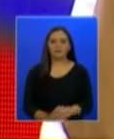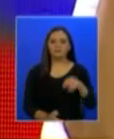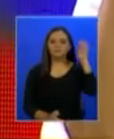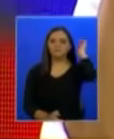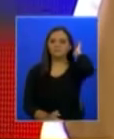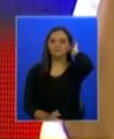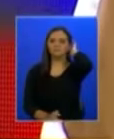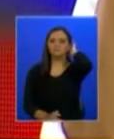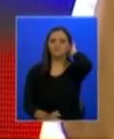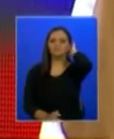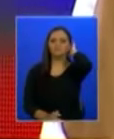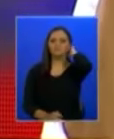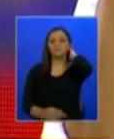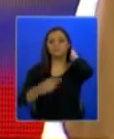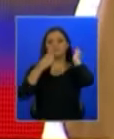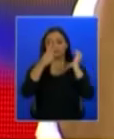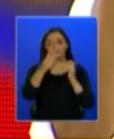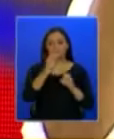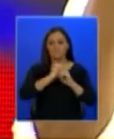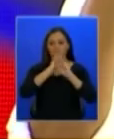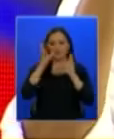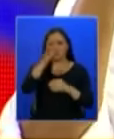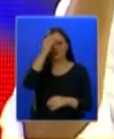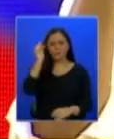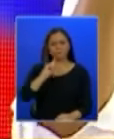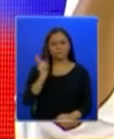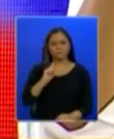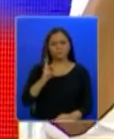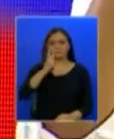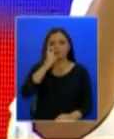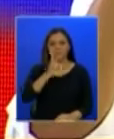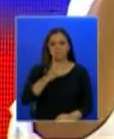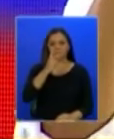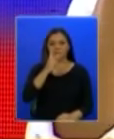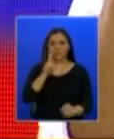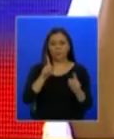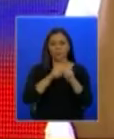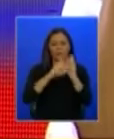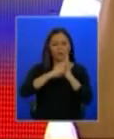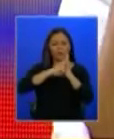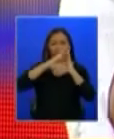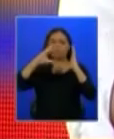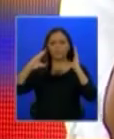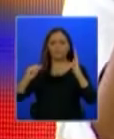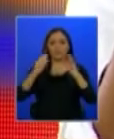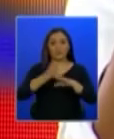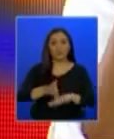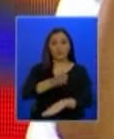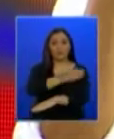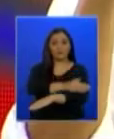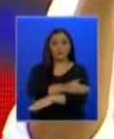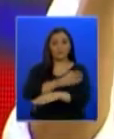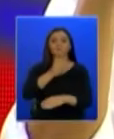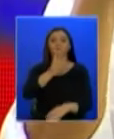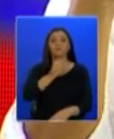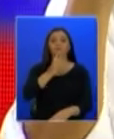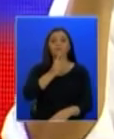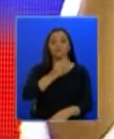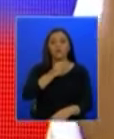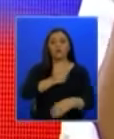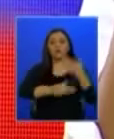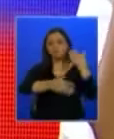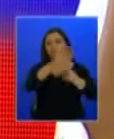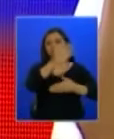Ya hablábamos de la hoguera bárbara, ¿no? Pero prohibido olvidar, aprendamos la historia. Calco y copia. El gobierno, hasta antes de la Revolución Ciudadana, que más